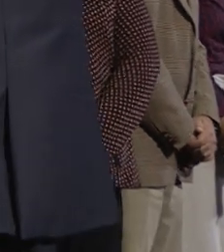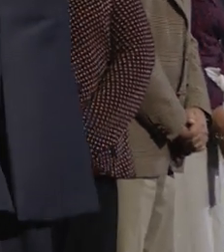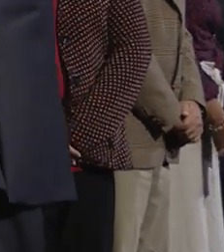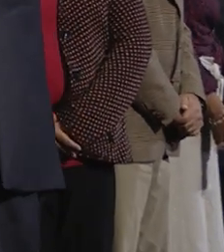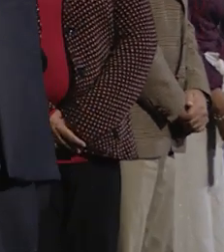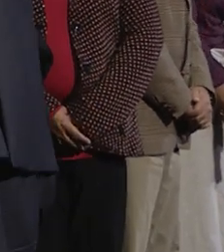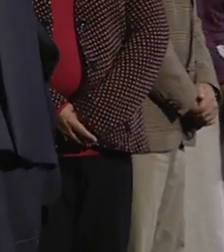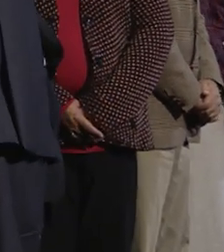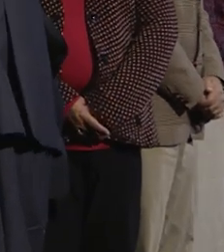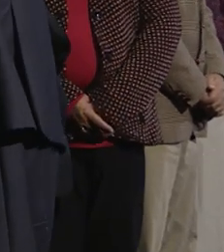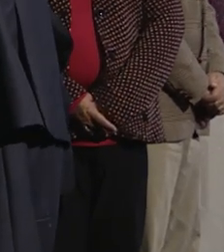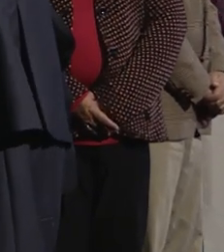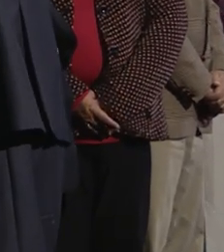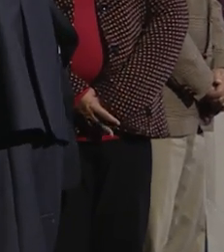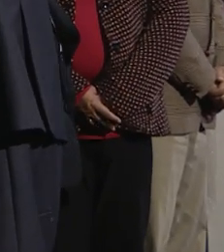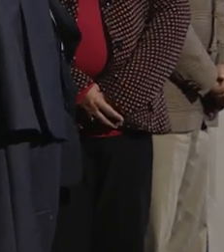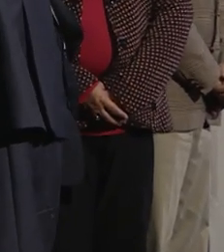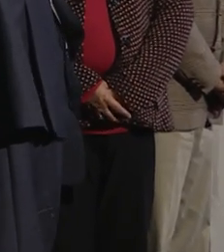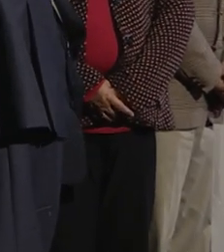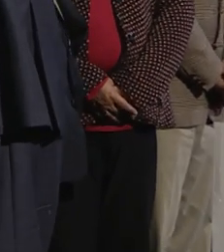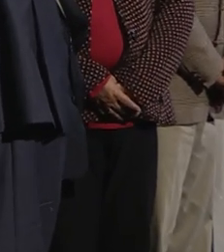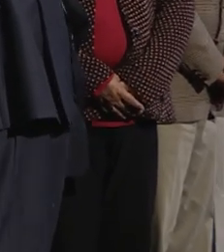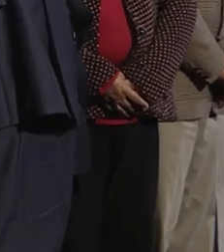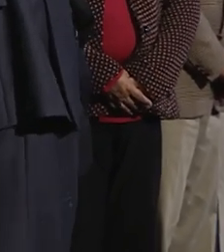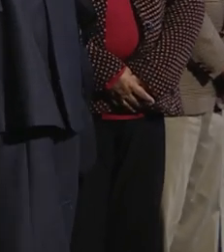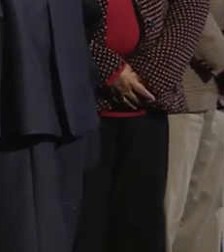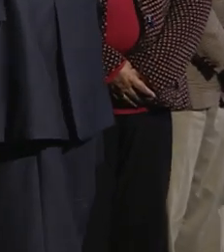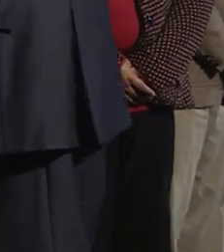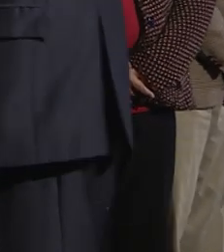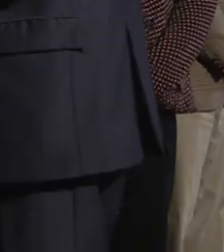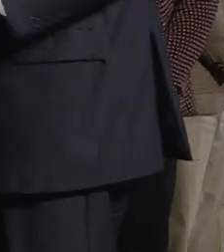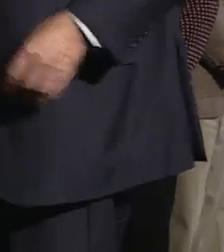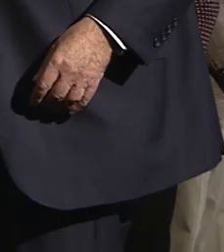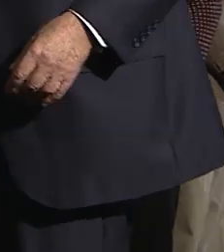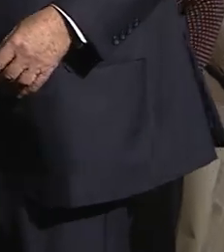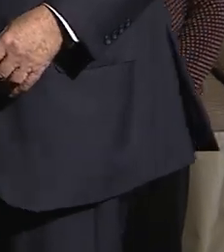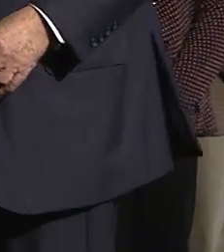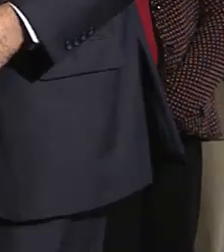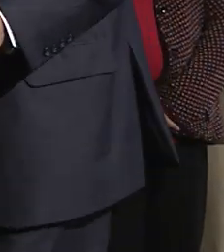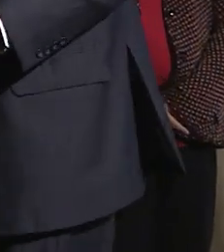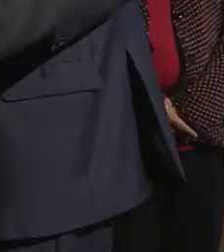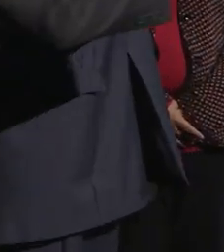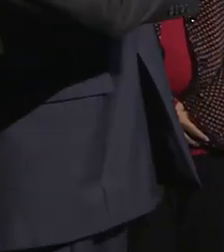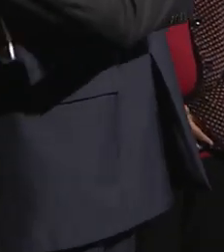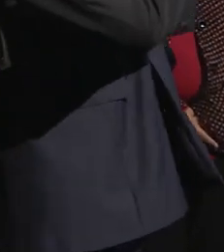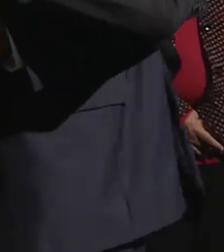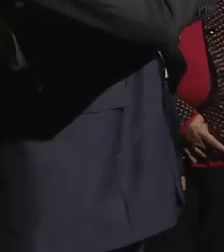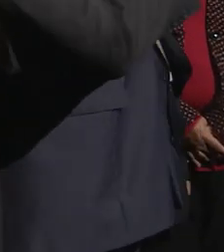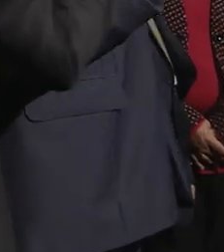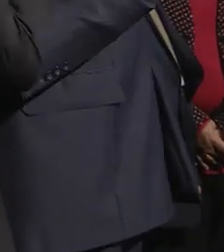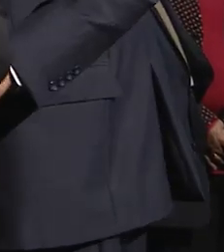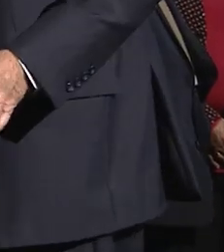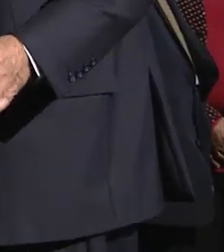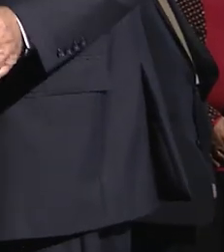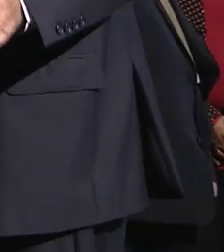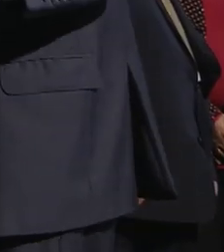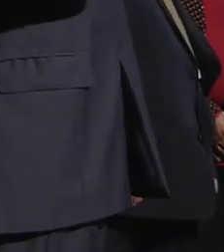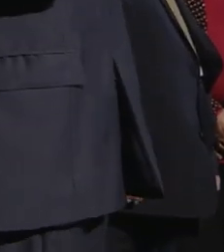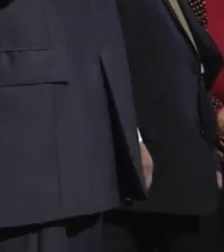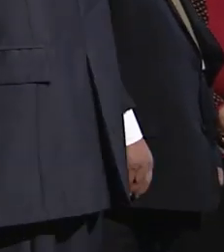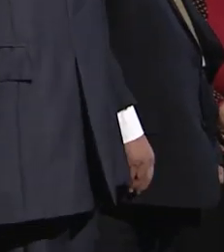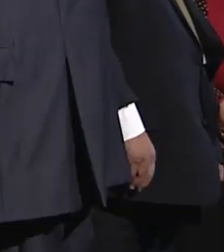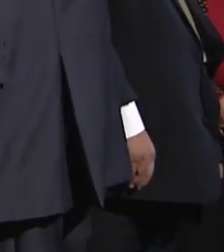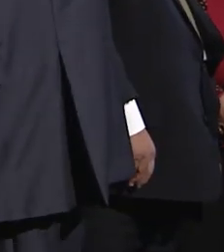de la junta gobierno está también la licenciada maría elena vázquez nava quien es presidente en turno de la junta de patronos